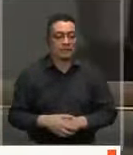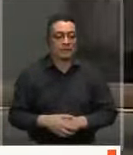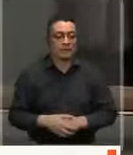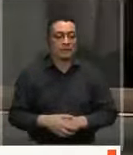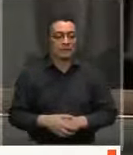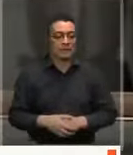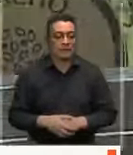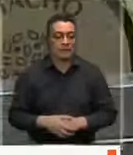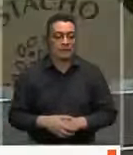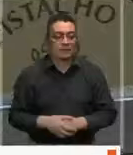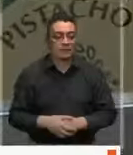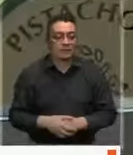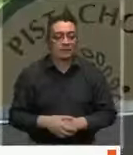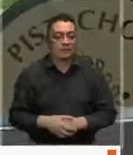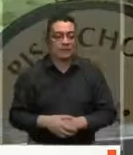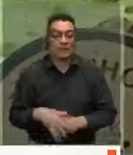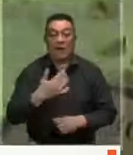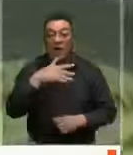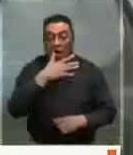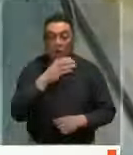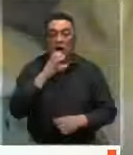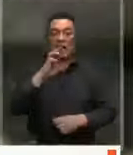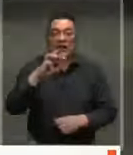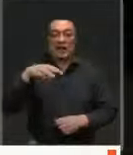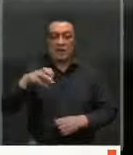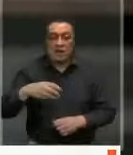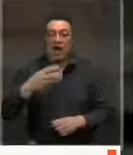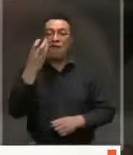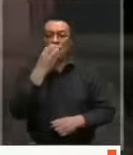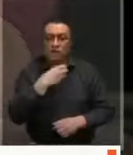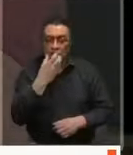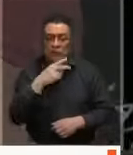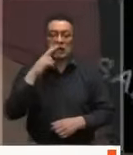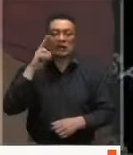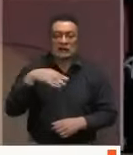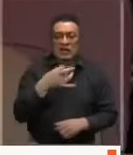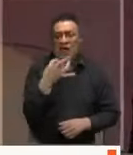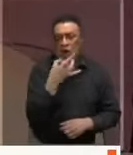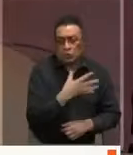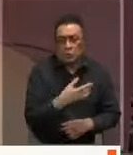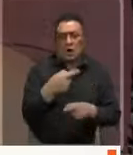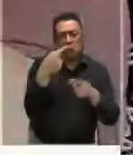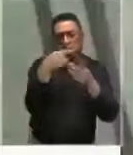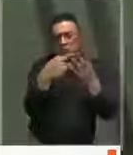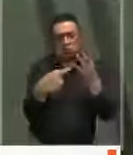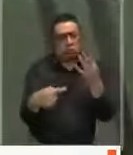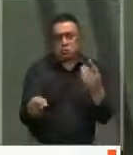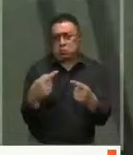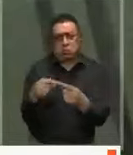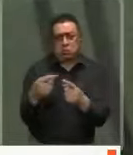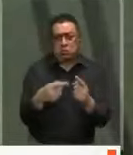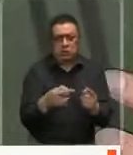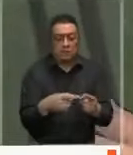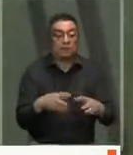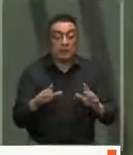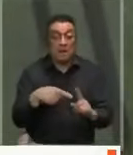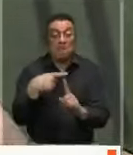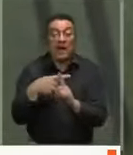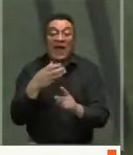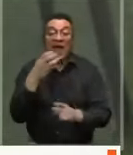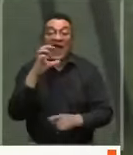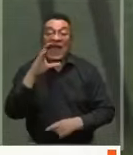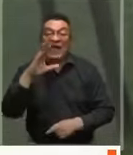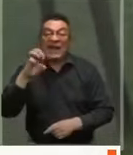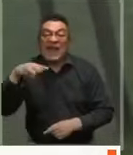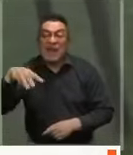atención de agua crema frutales sin azúcar con opciones para toda la familia más los de crema O también ahí